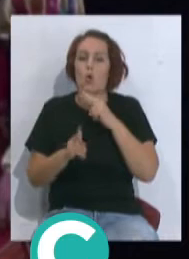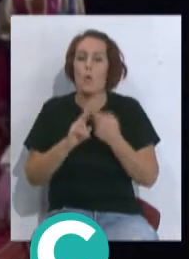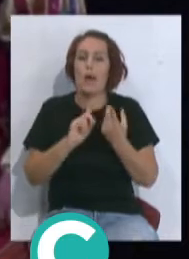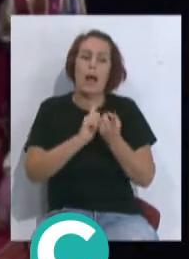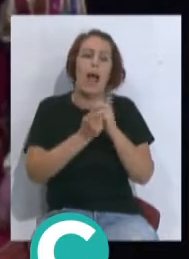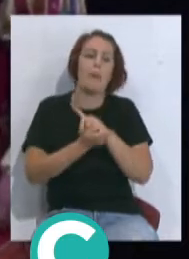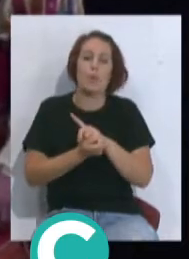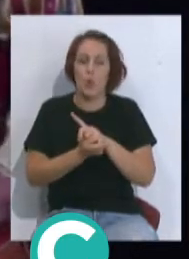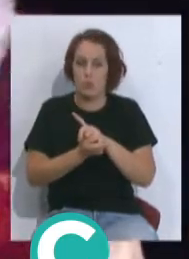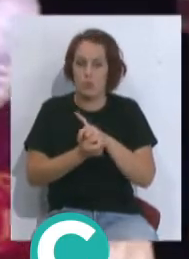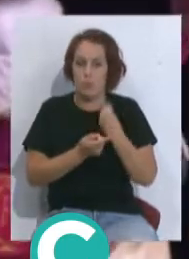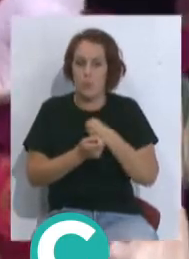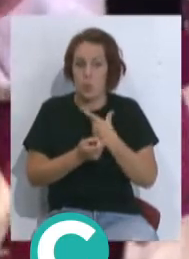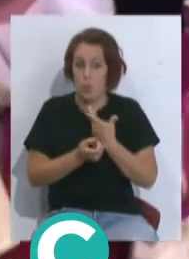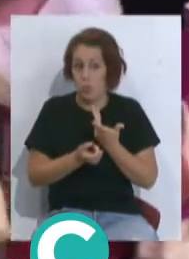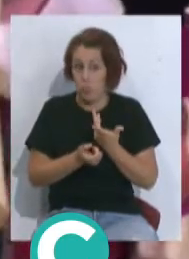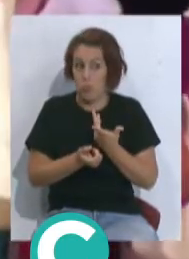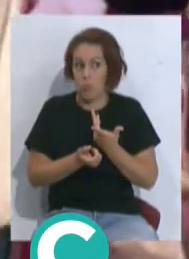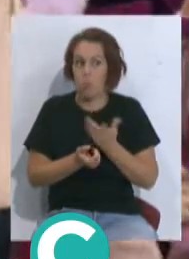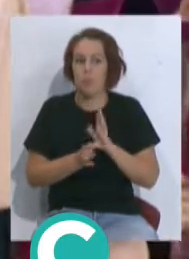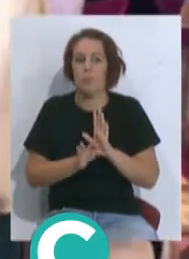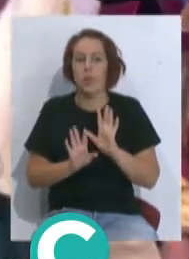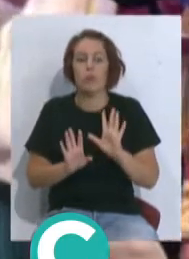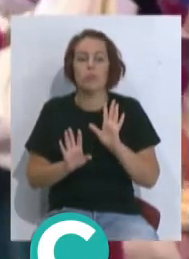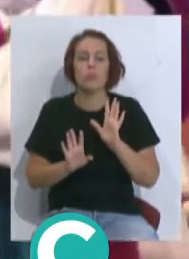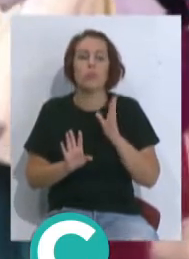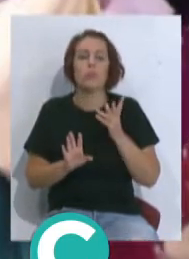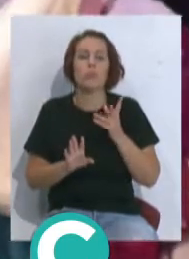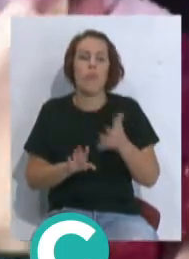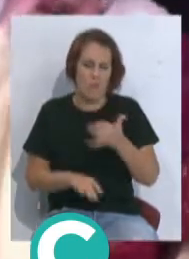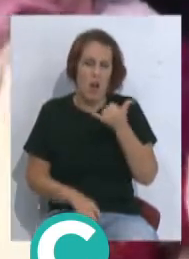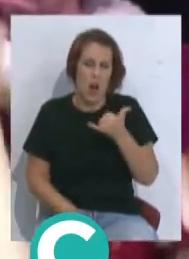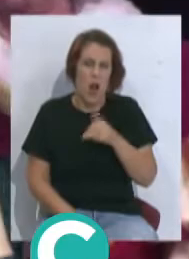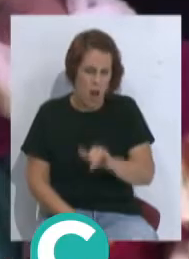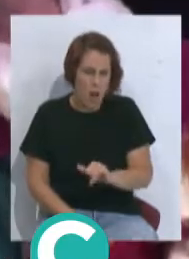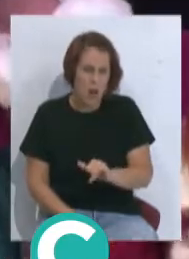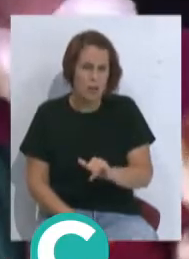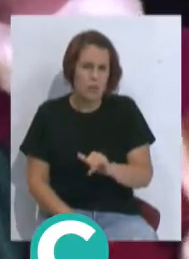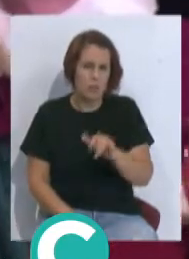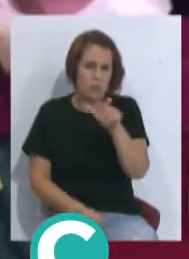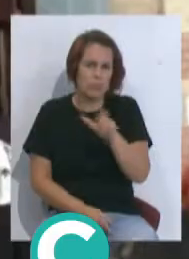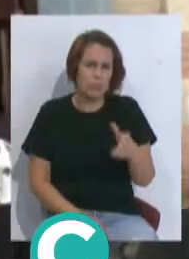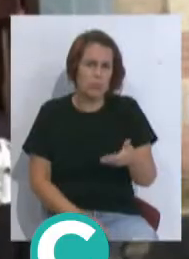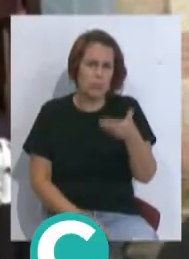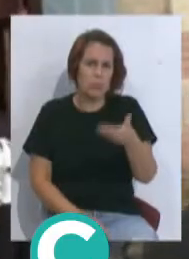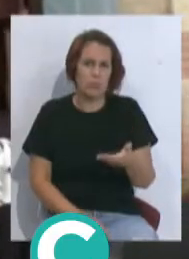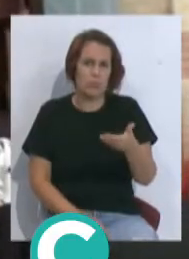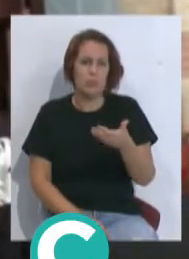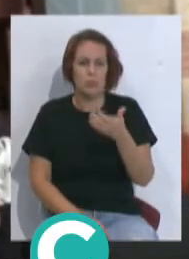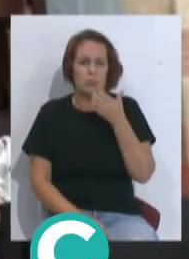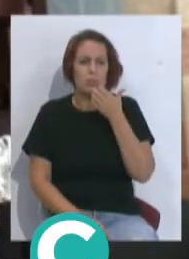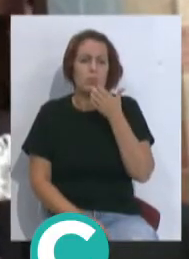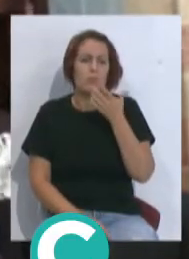base a ese cambio, pero ¿qué creéis? ¿Que habrá en ese sentido muchas bajas de grandes figuras, a lo mejor